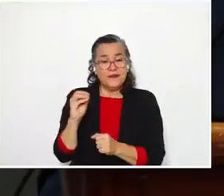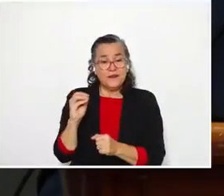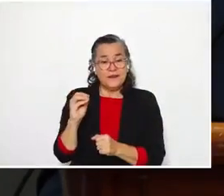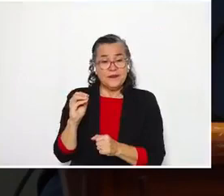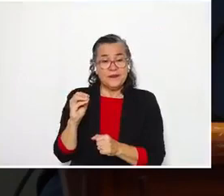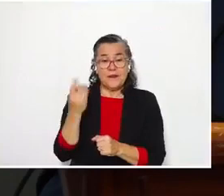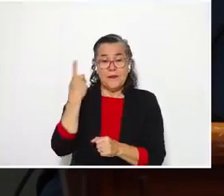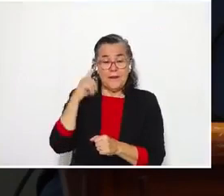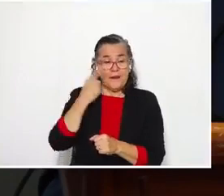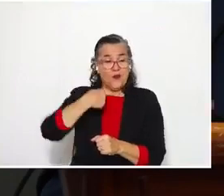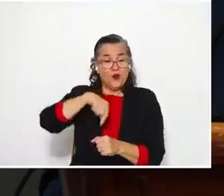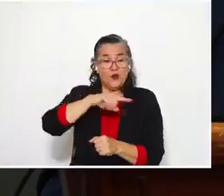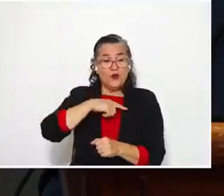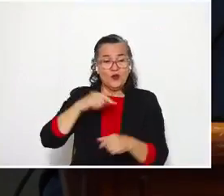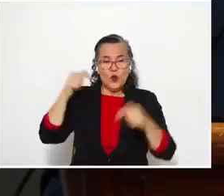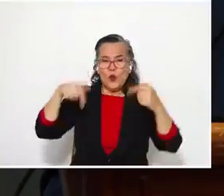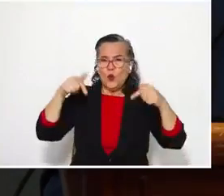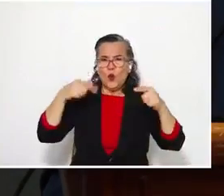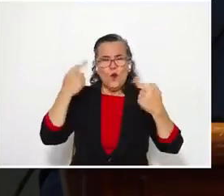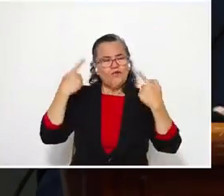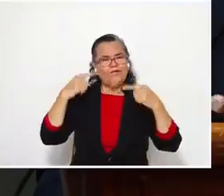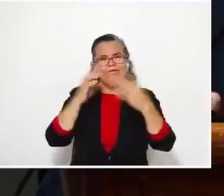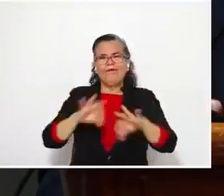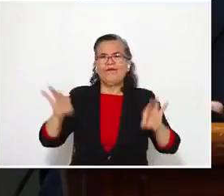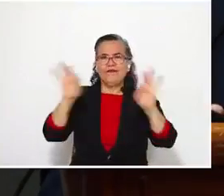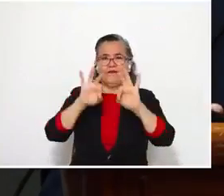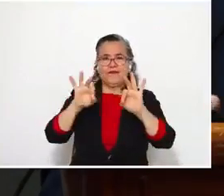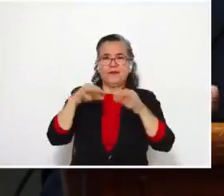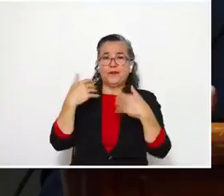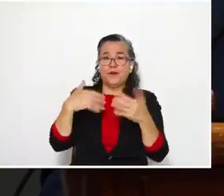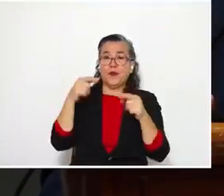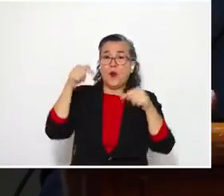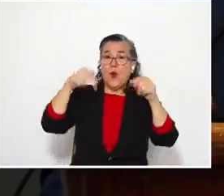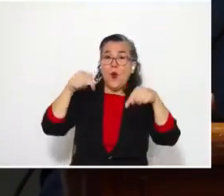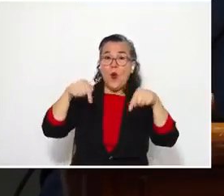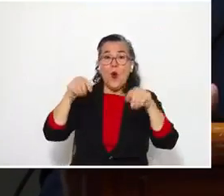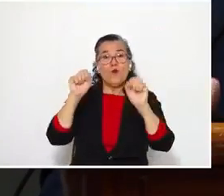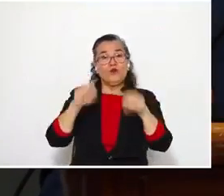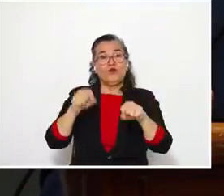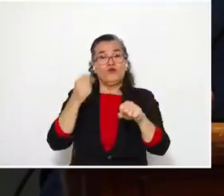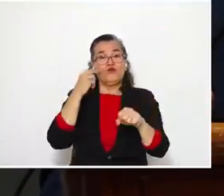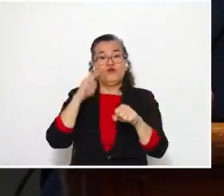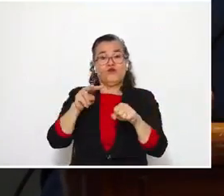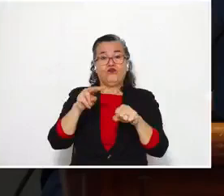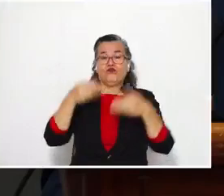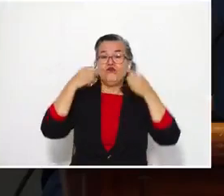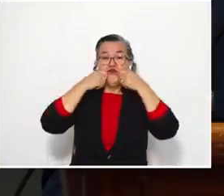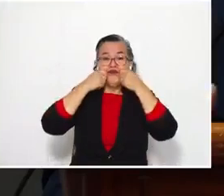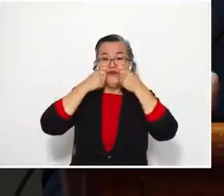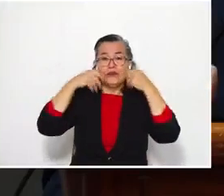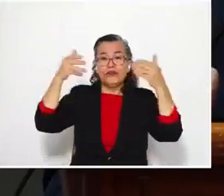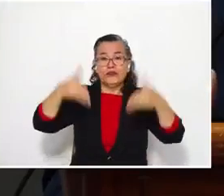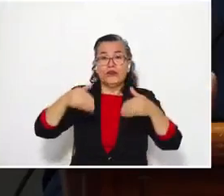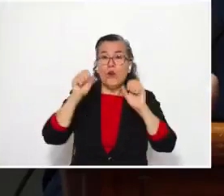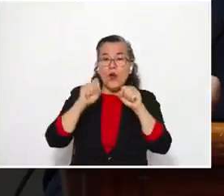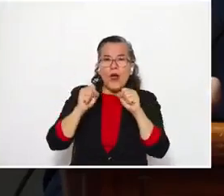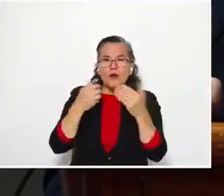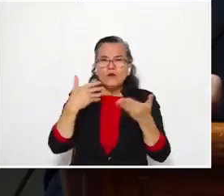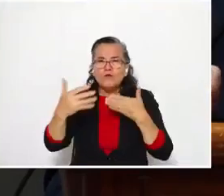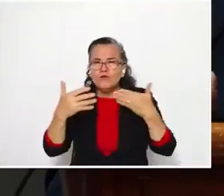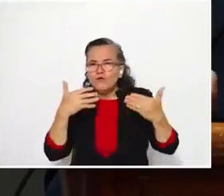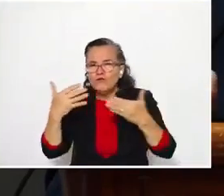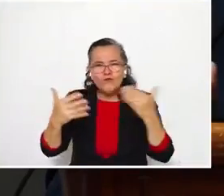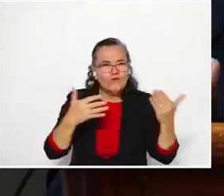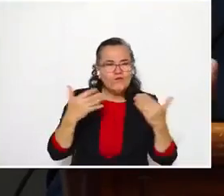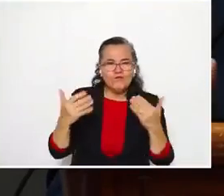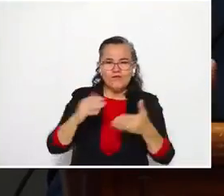esto para nosotros es fundamental. El hecho de que hoy nos podamos ver en forma presencial, que nos podamos dar